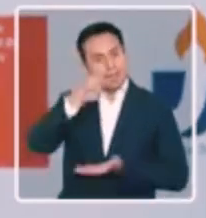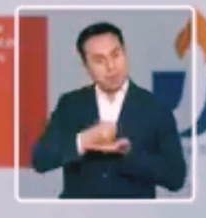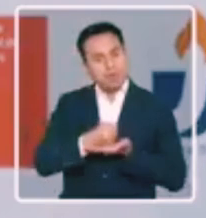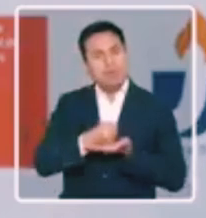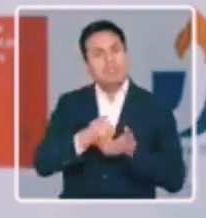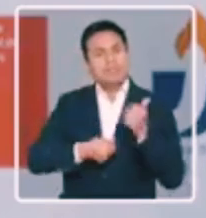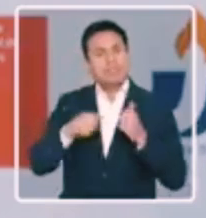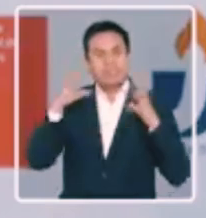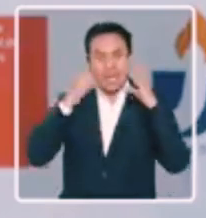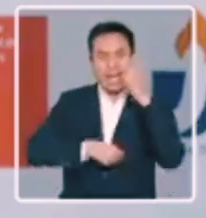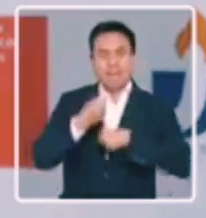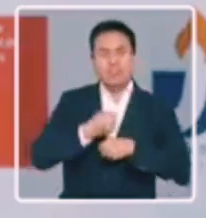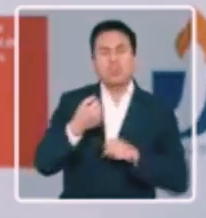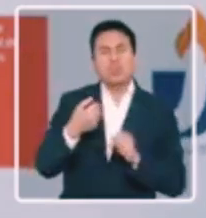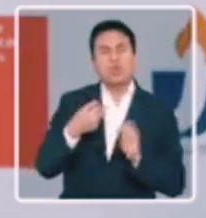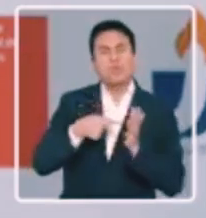Libertadores